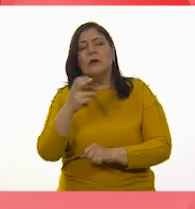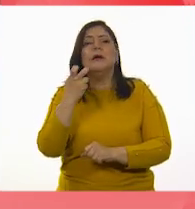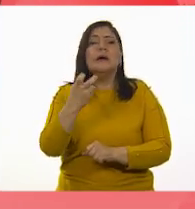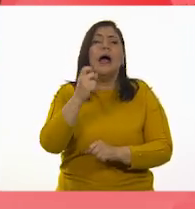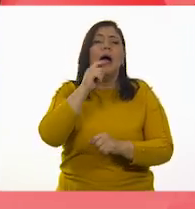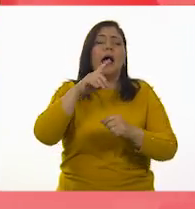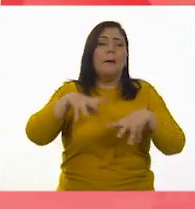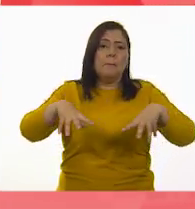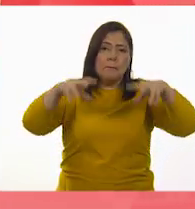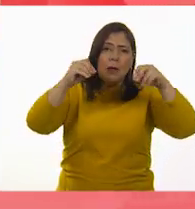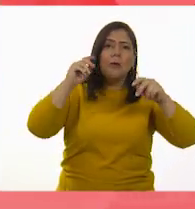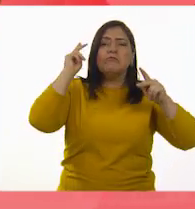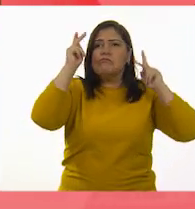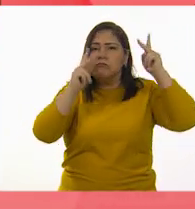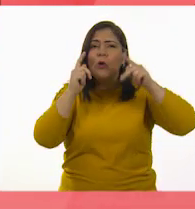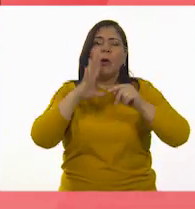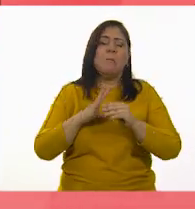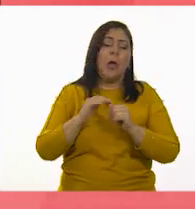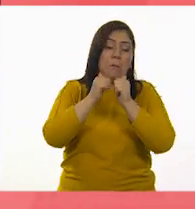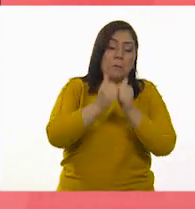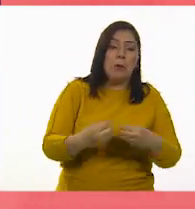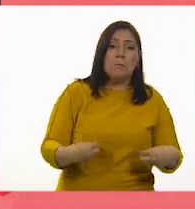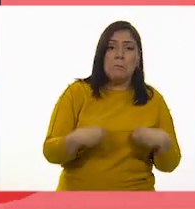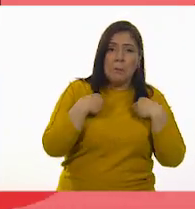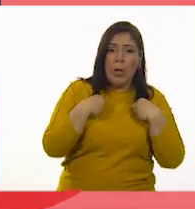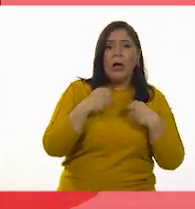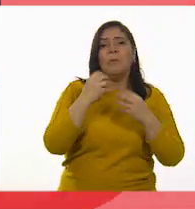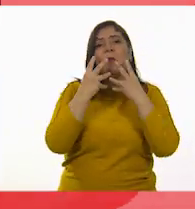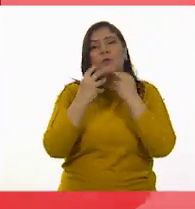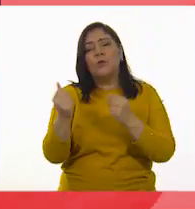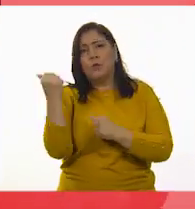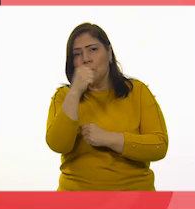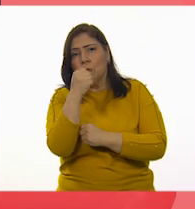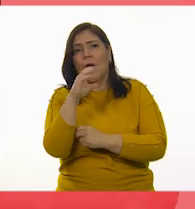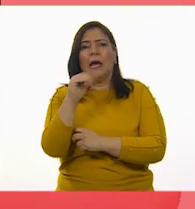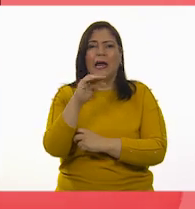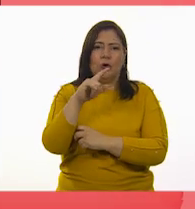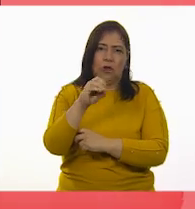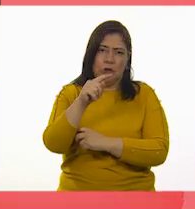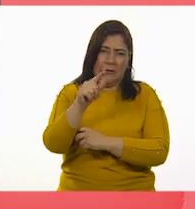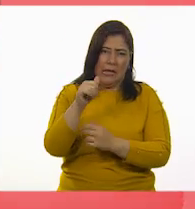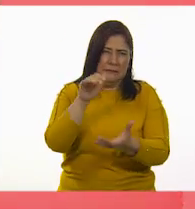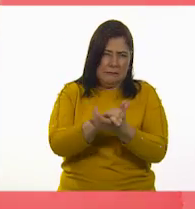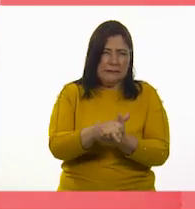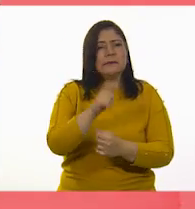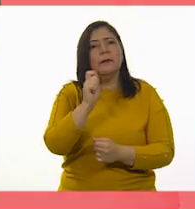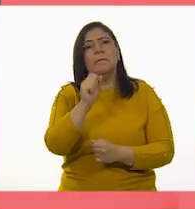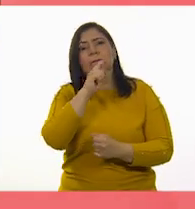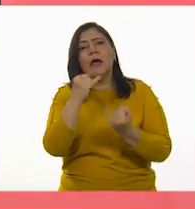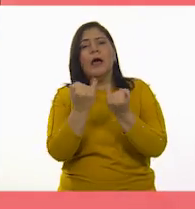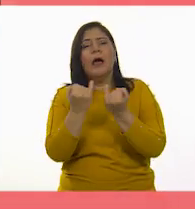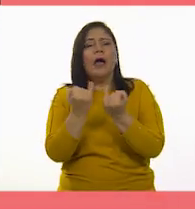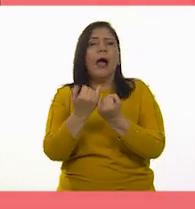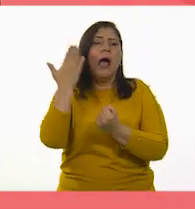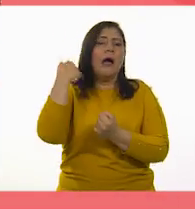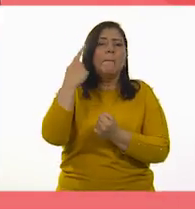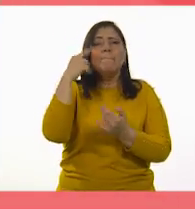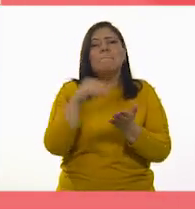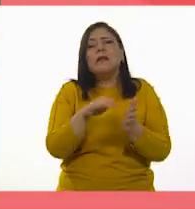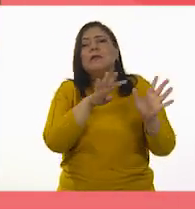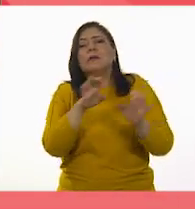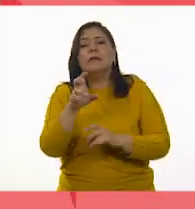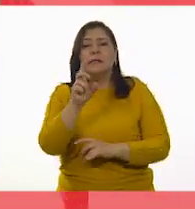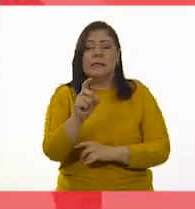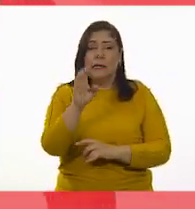los emperadores europeos Maximiliano y Carlota, y después como residencia presidencial, hasta que en